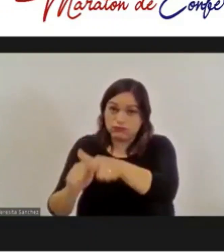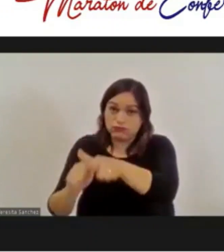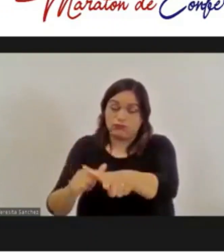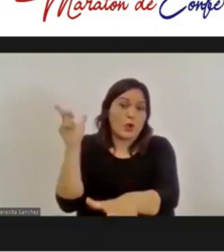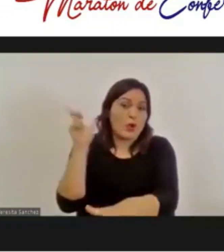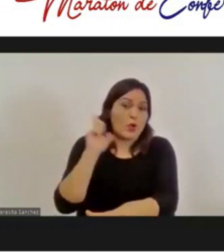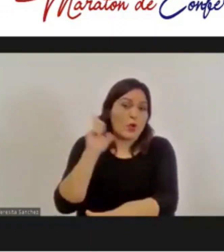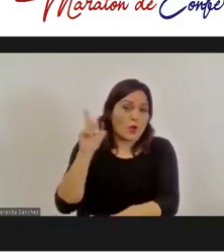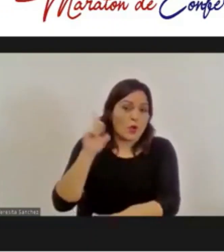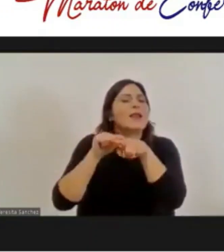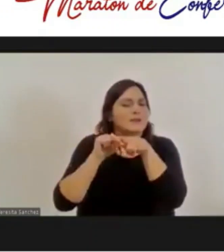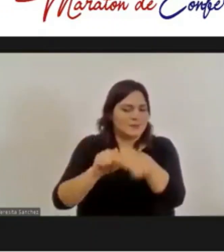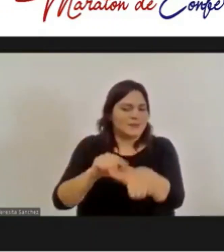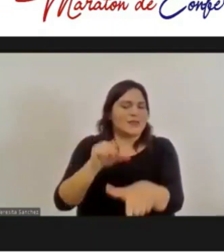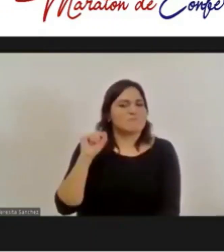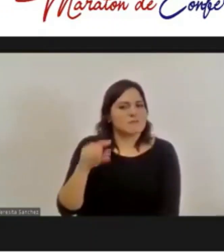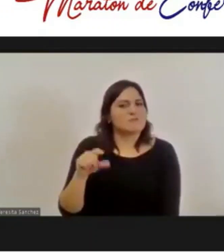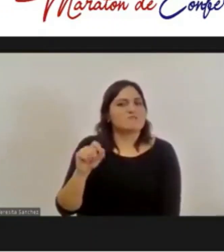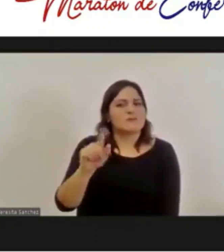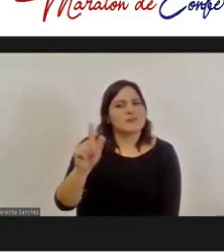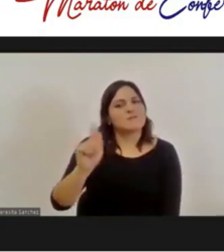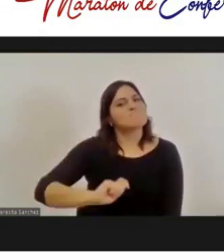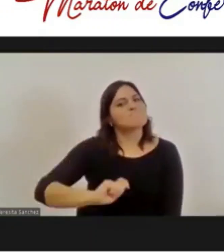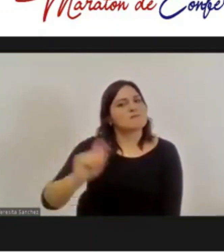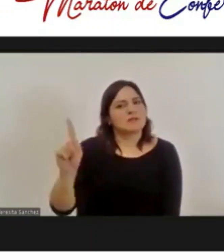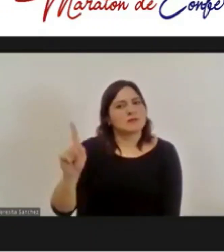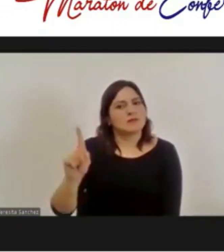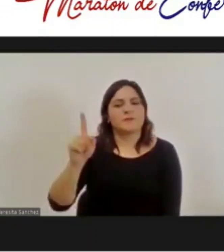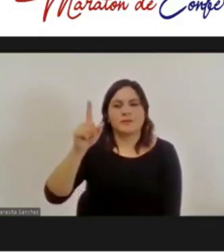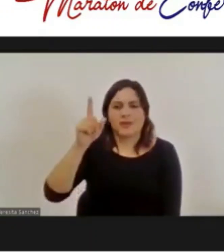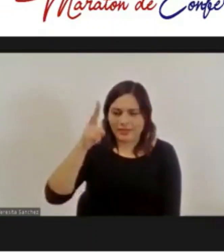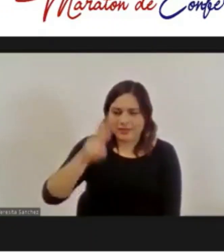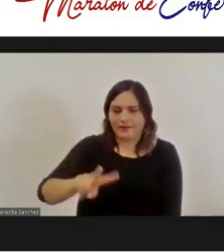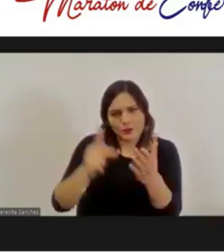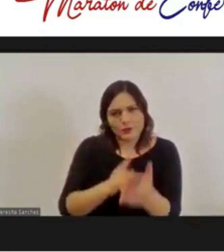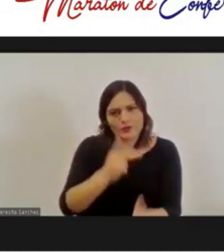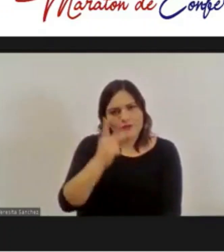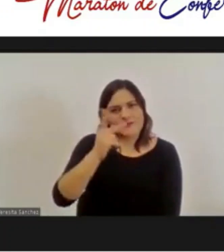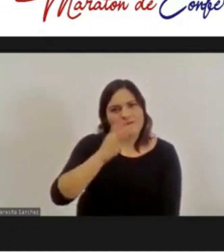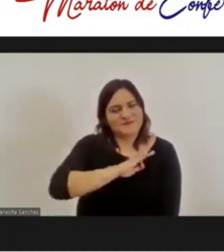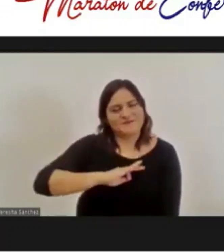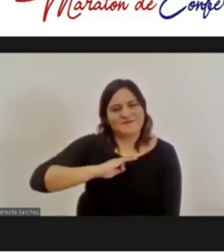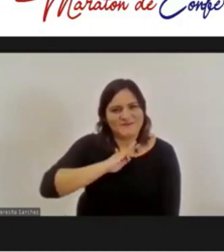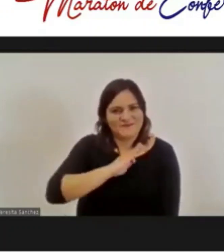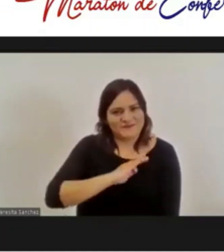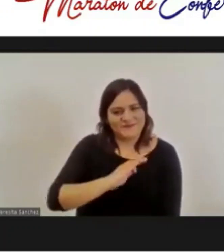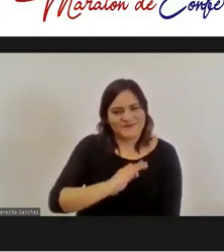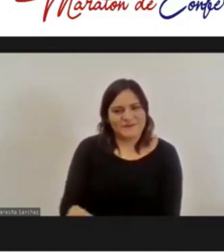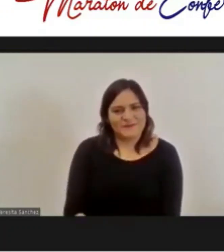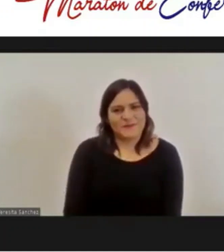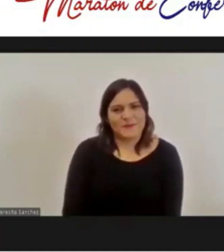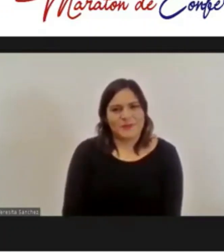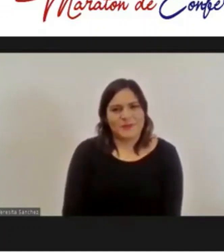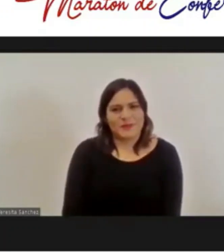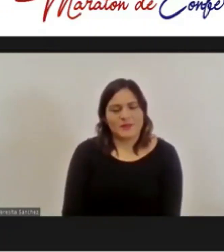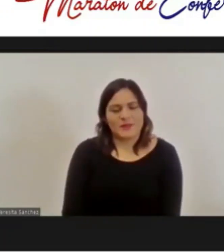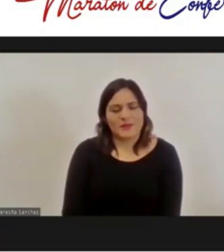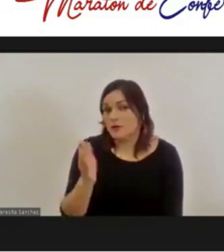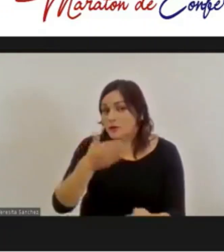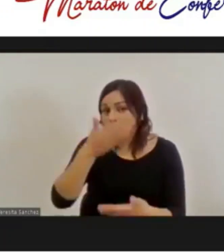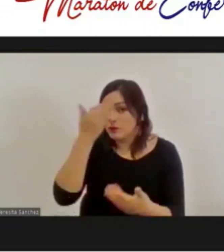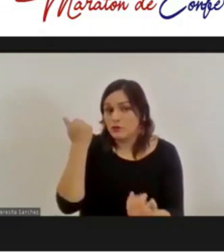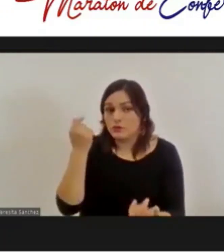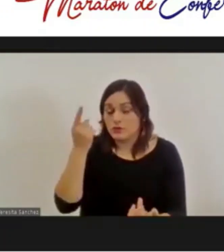éxitos y nuevamente pues muchísimas felicidades. No sé si puede abrir